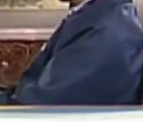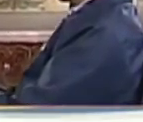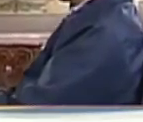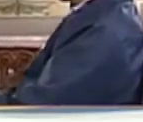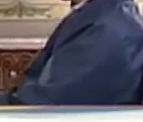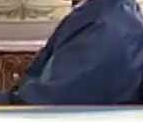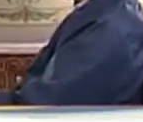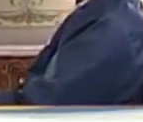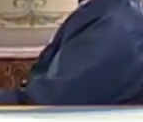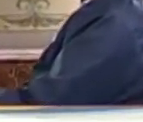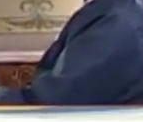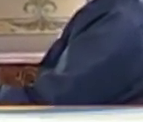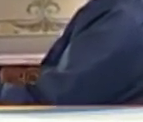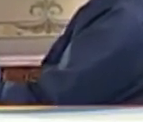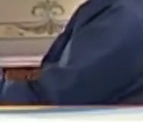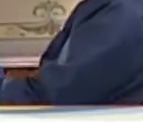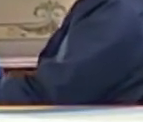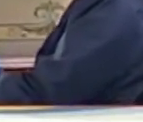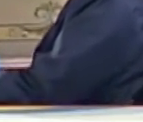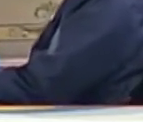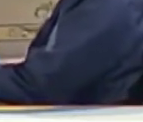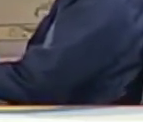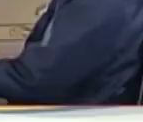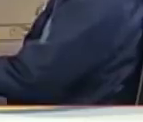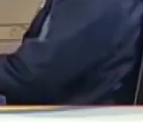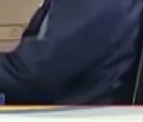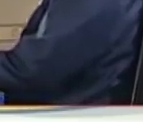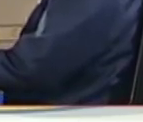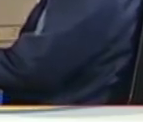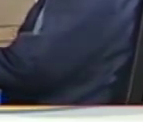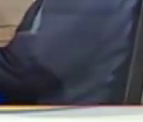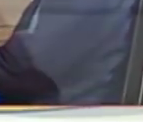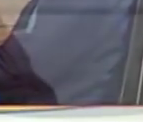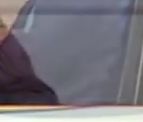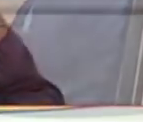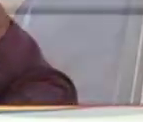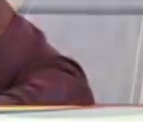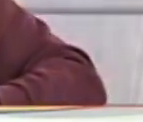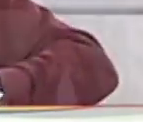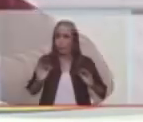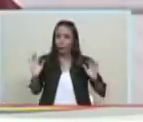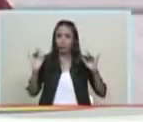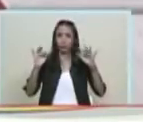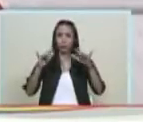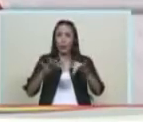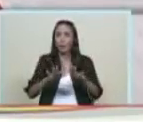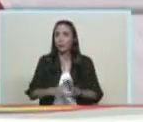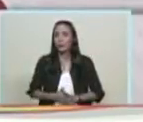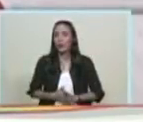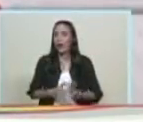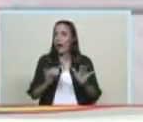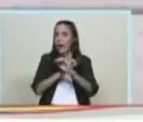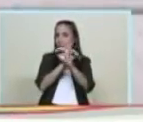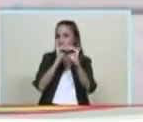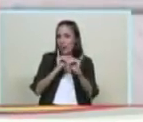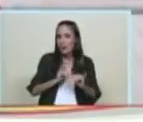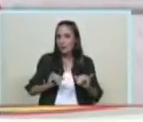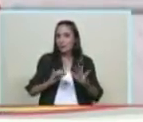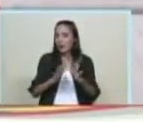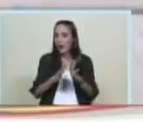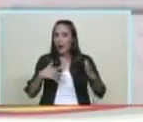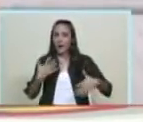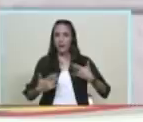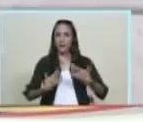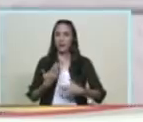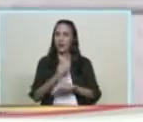amigos con sus amigas salgan a disfrutar a ser felices a compartir así se va haciendo la